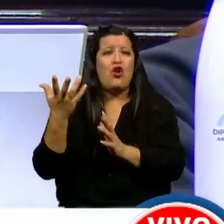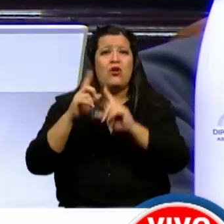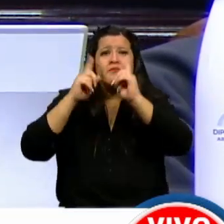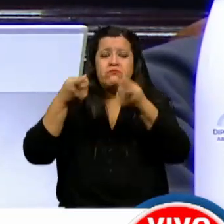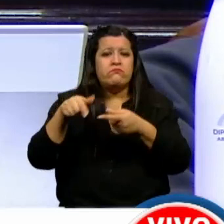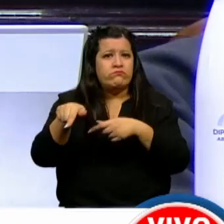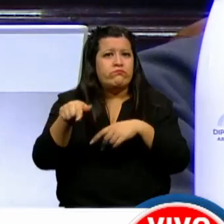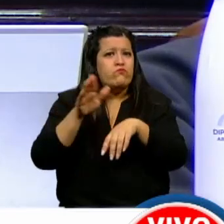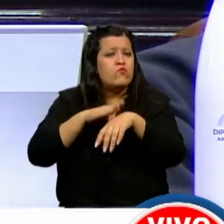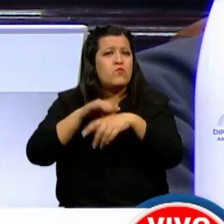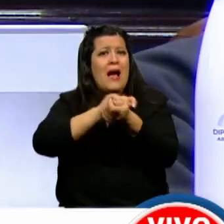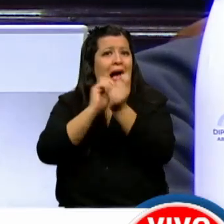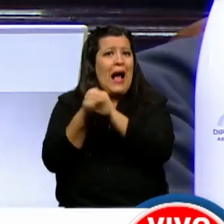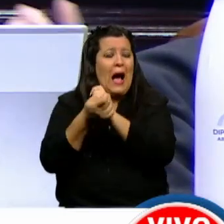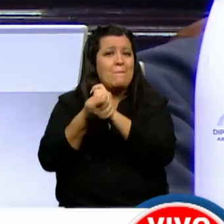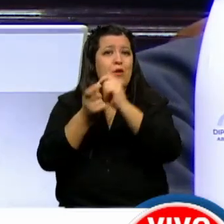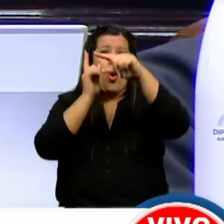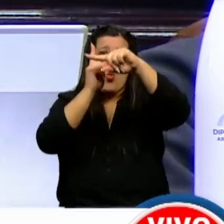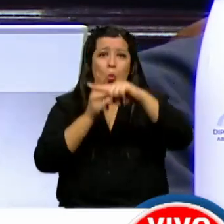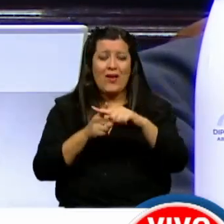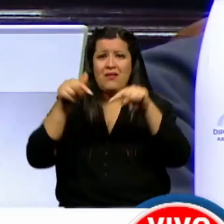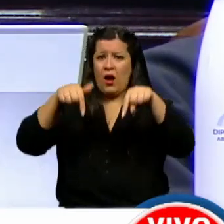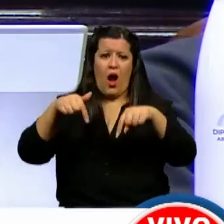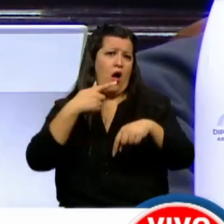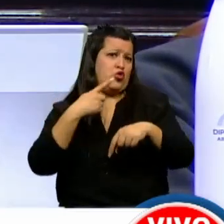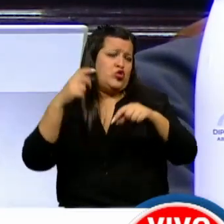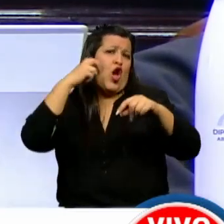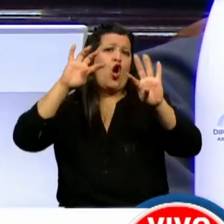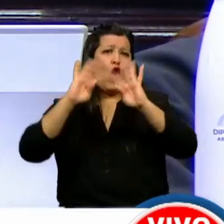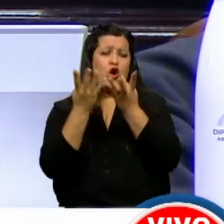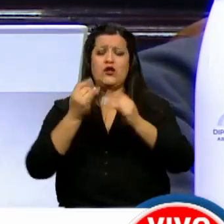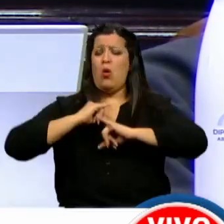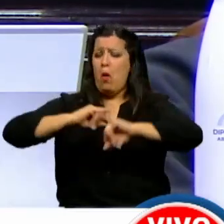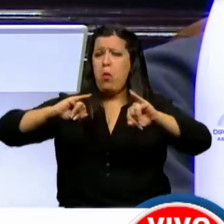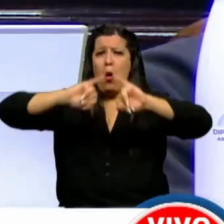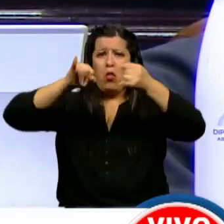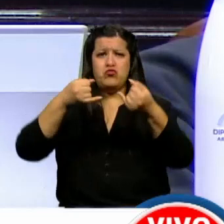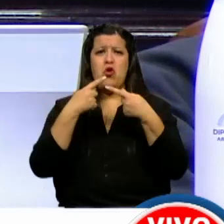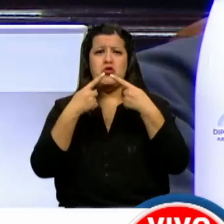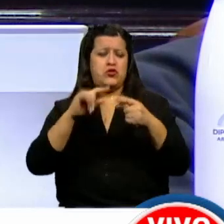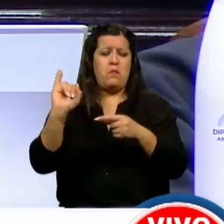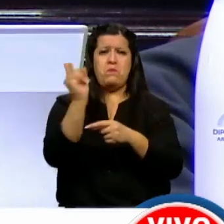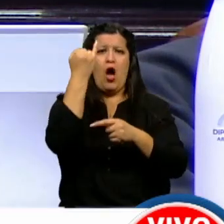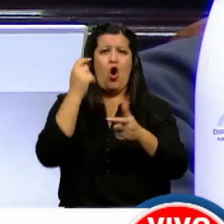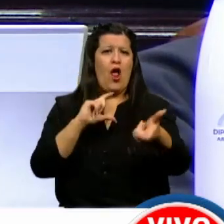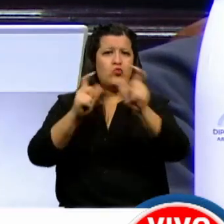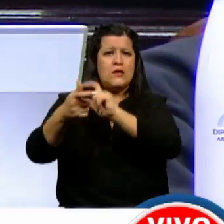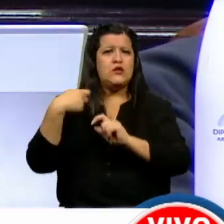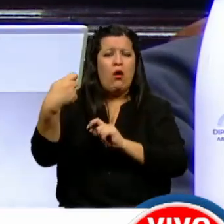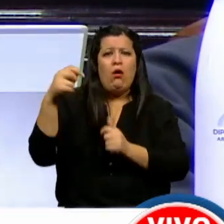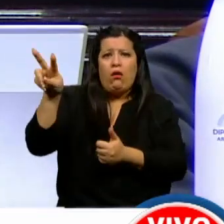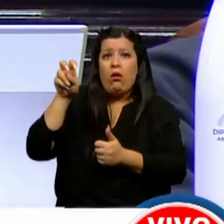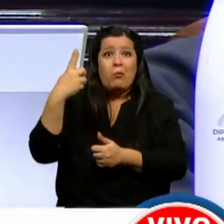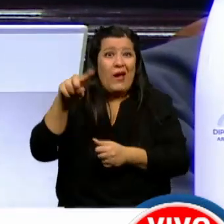del cambio de fórmula que aquí se promocionó como una reivindicación, en un contexto de